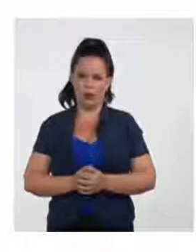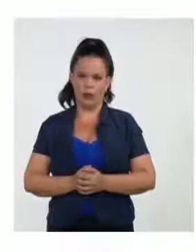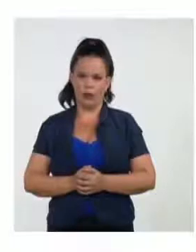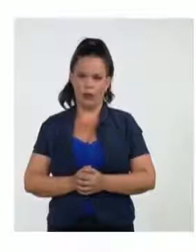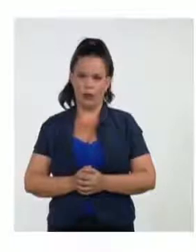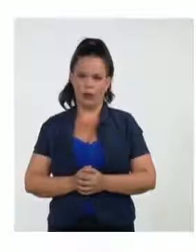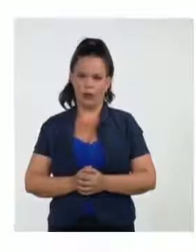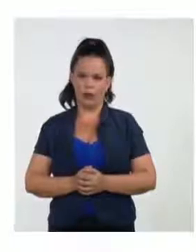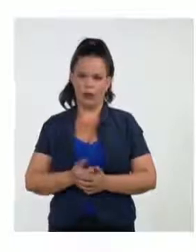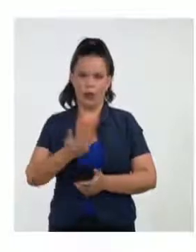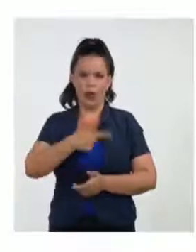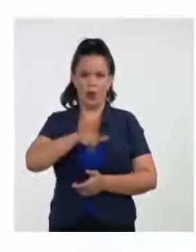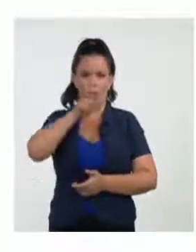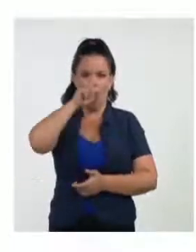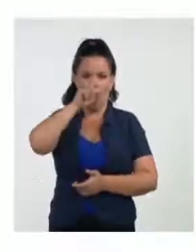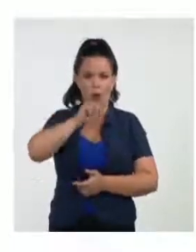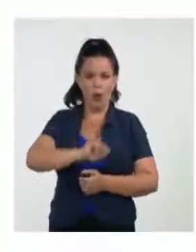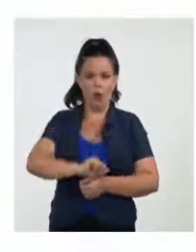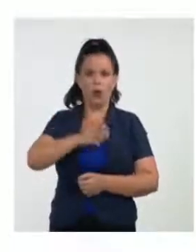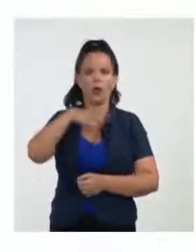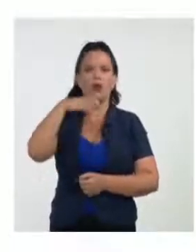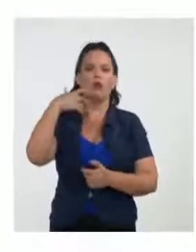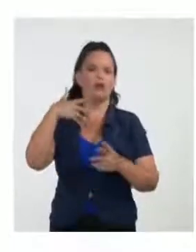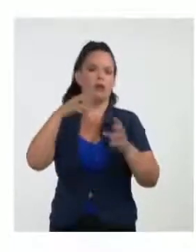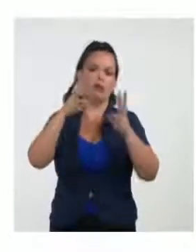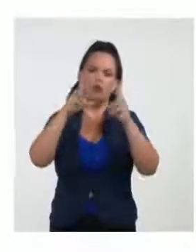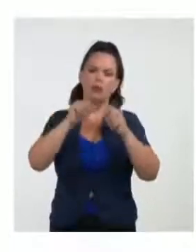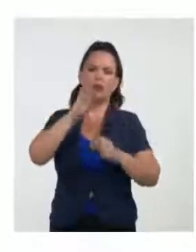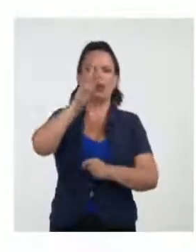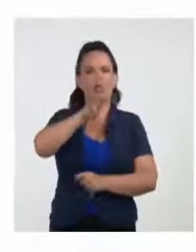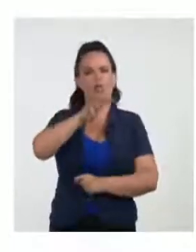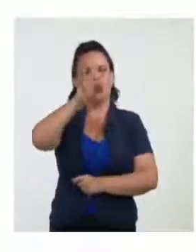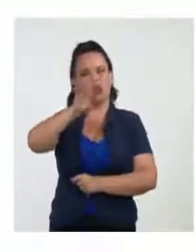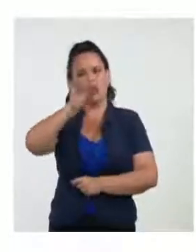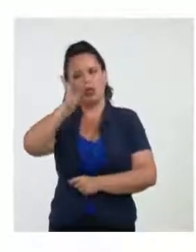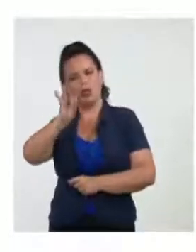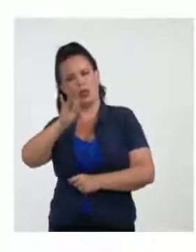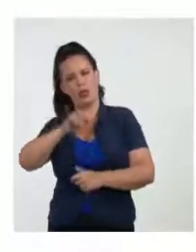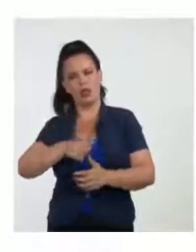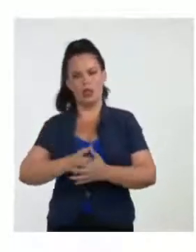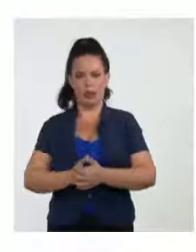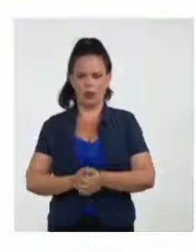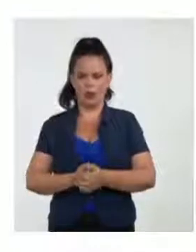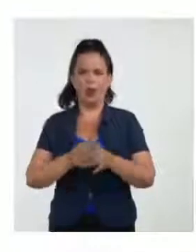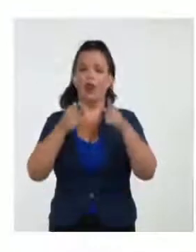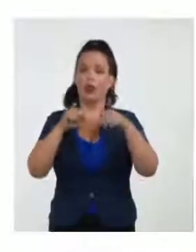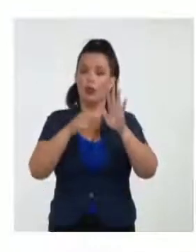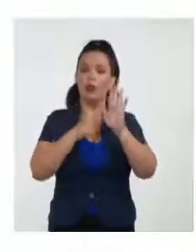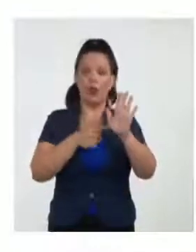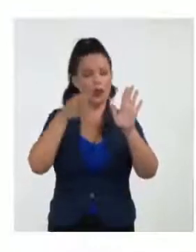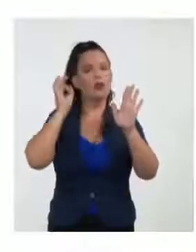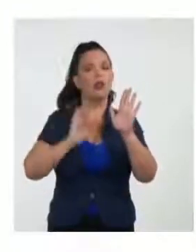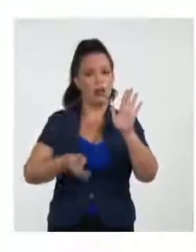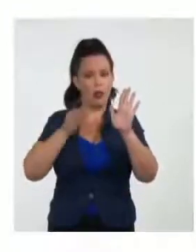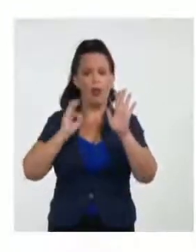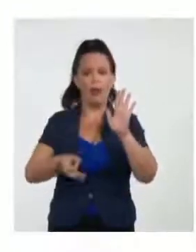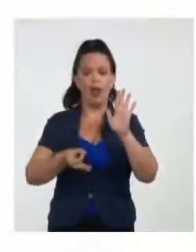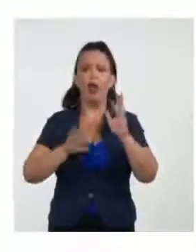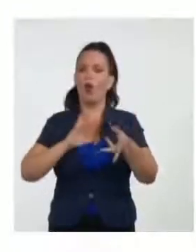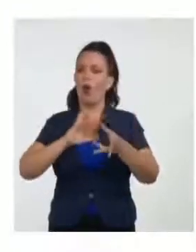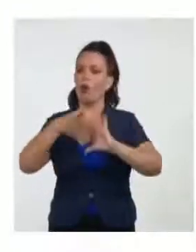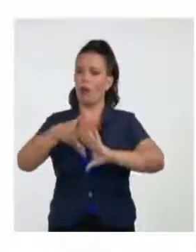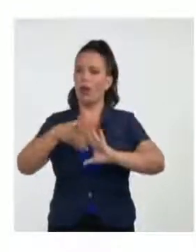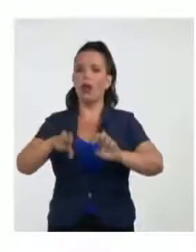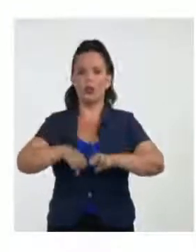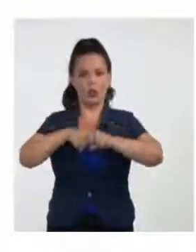tuvimos 337. Creo que esto ilustra realmente lo complejo que se ha hecho la transmisión. Y